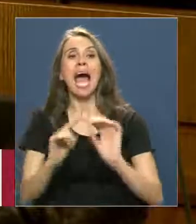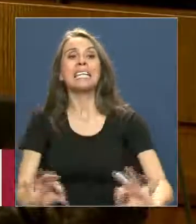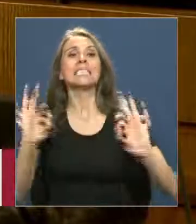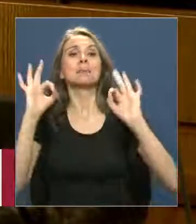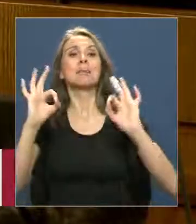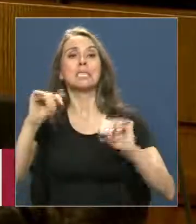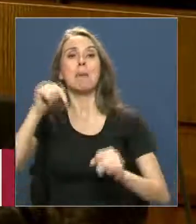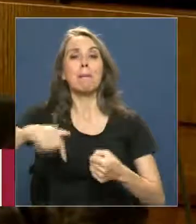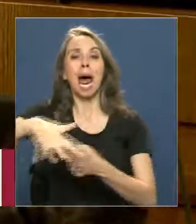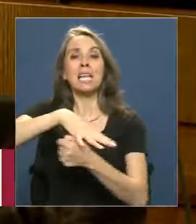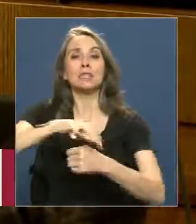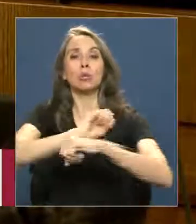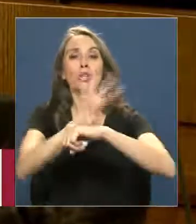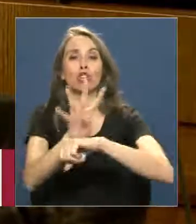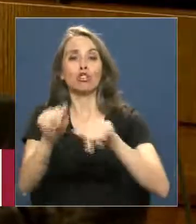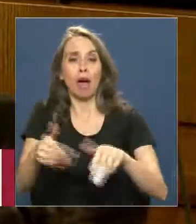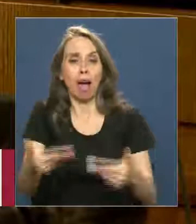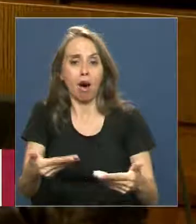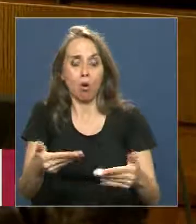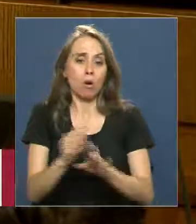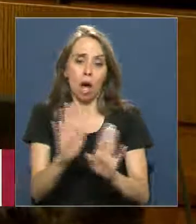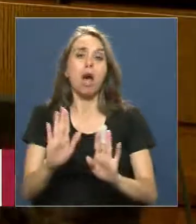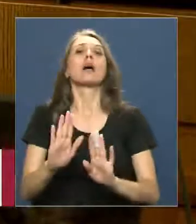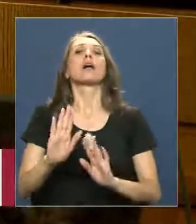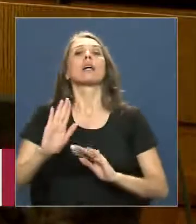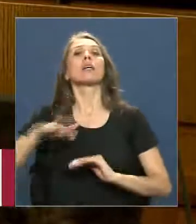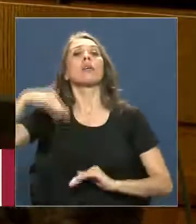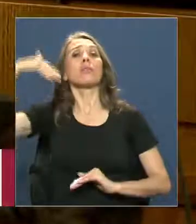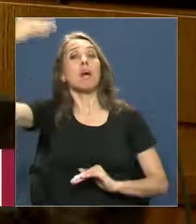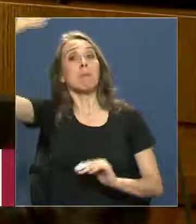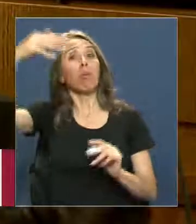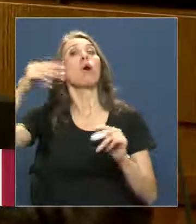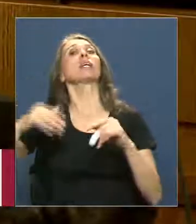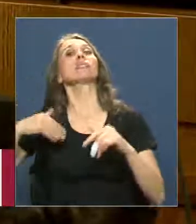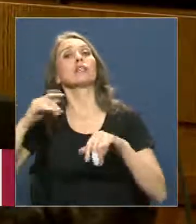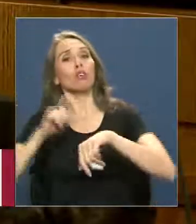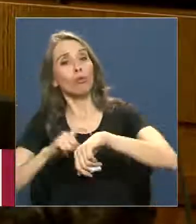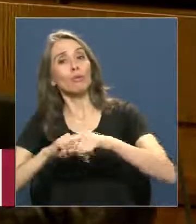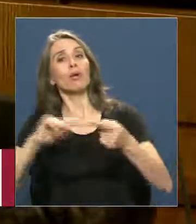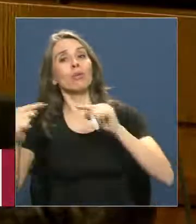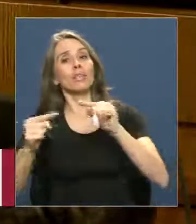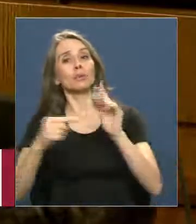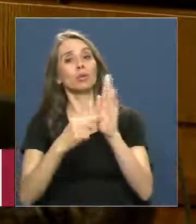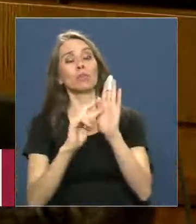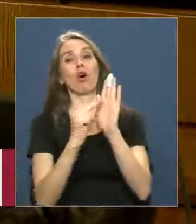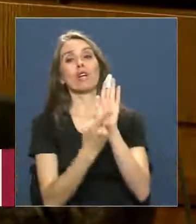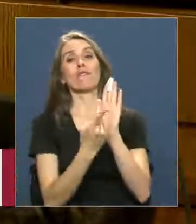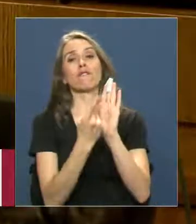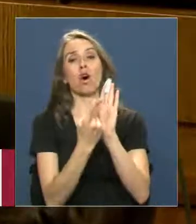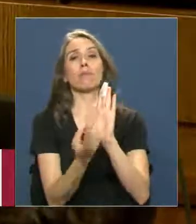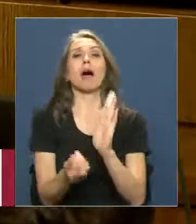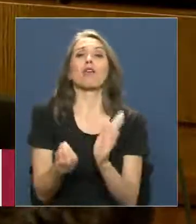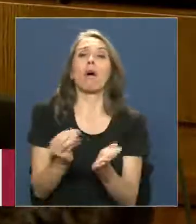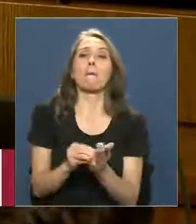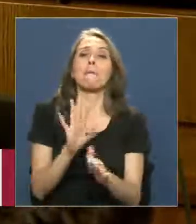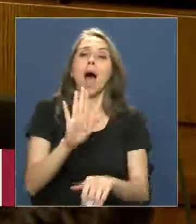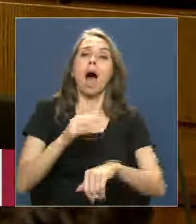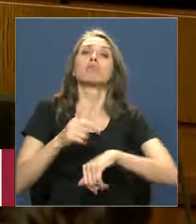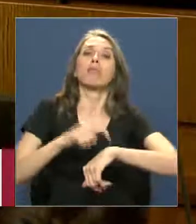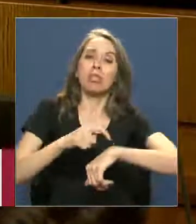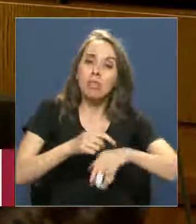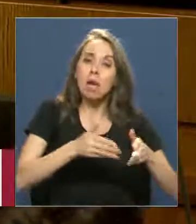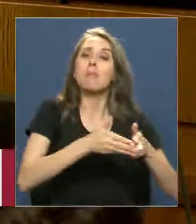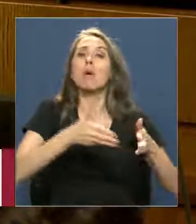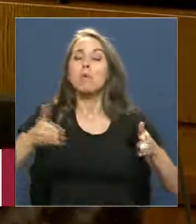para este caso en particular y darnos la posibilidad de discutir una reforma tan importante como esta con mucho más tiempo para